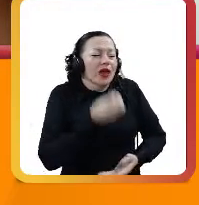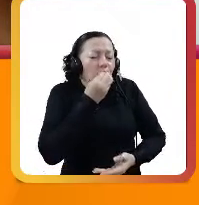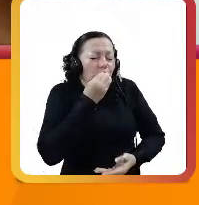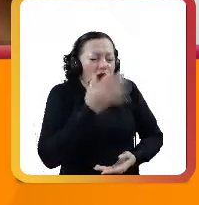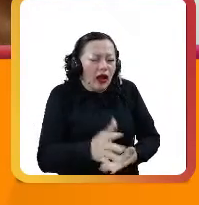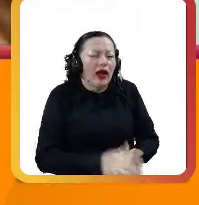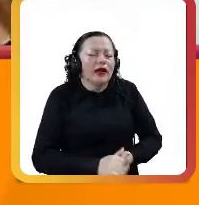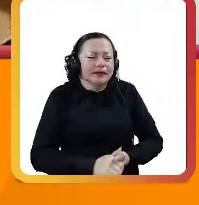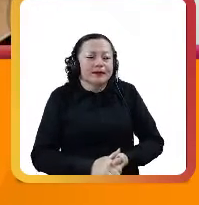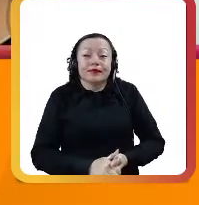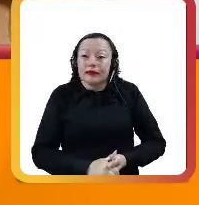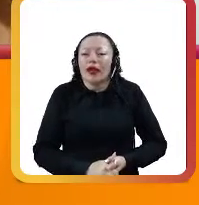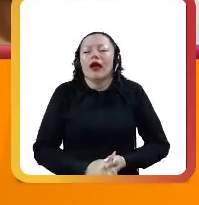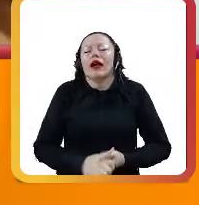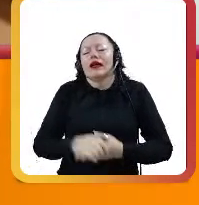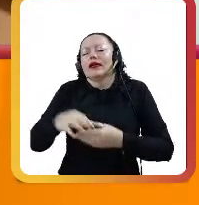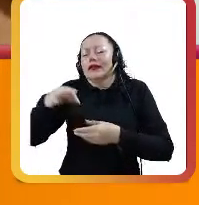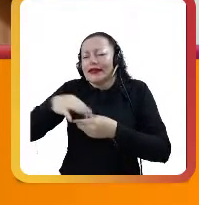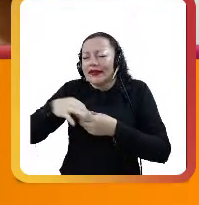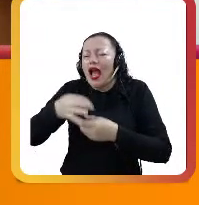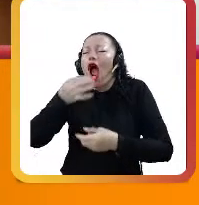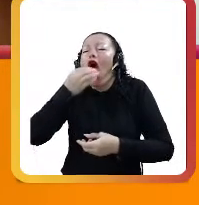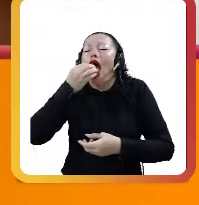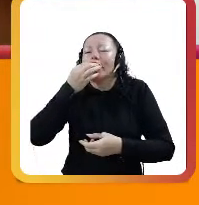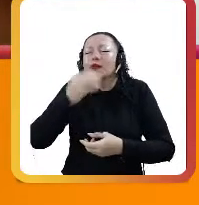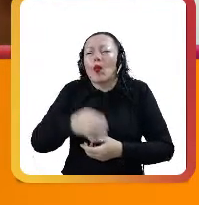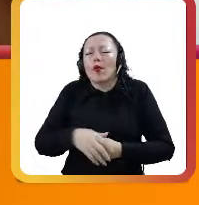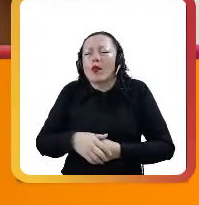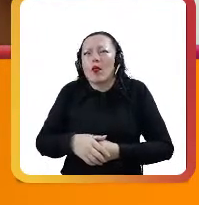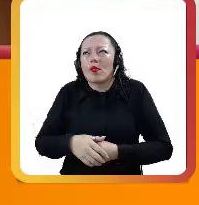yuquita en remojo sabe tan delicioso.